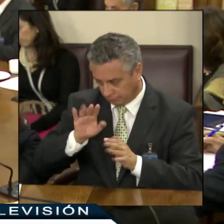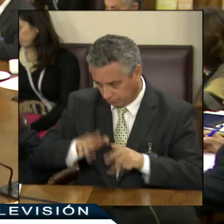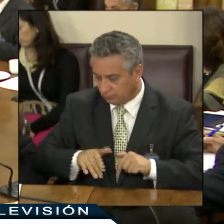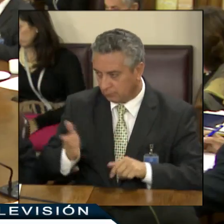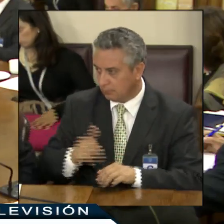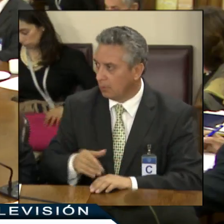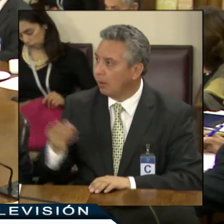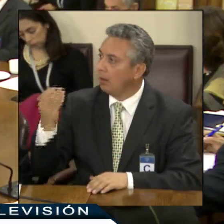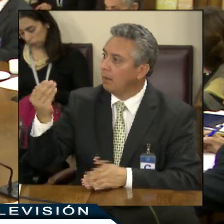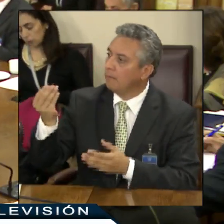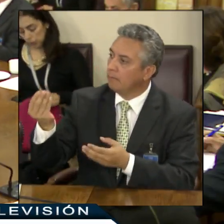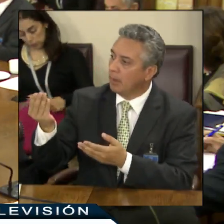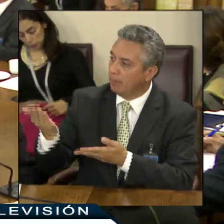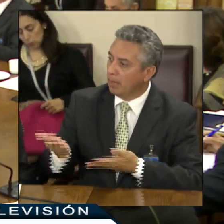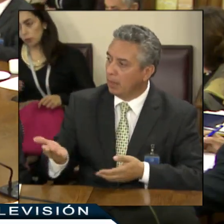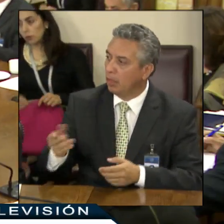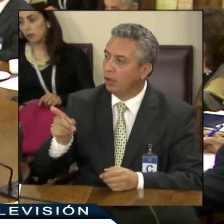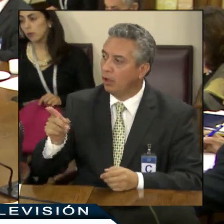bienvenido